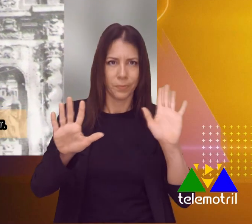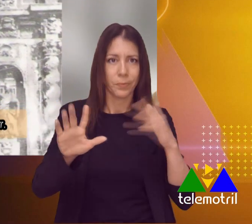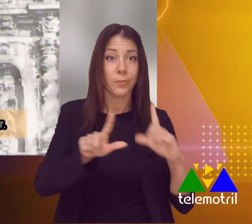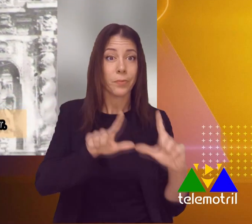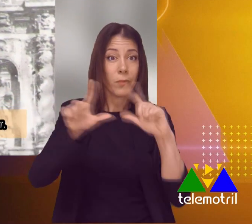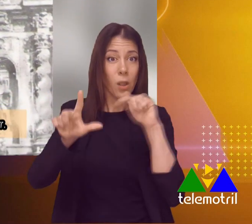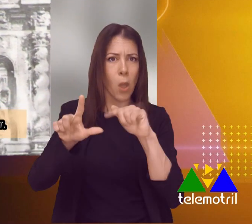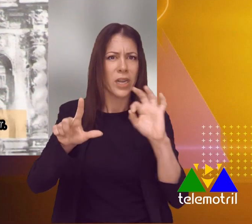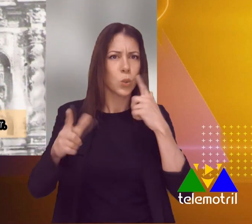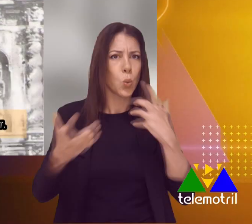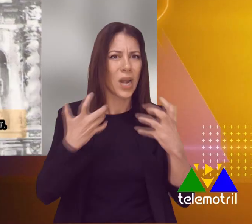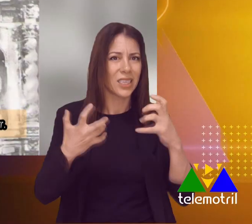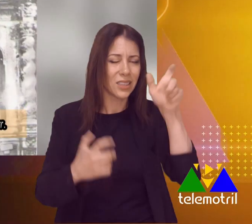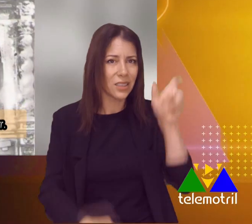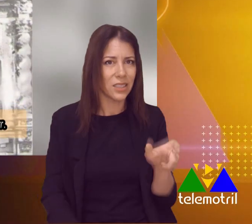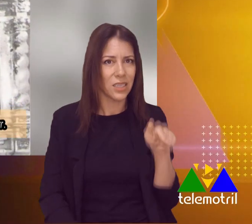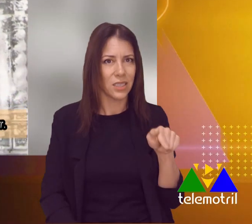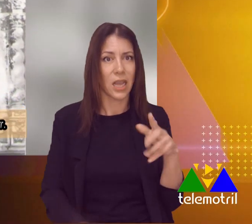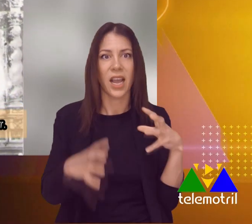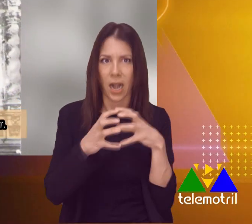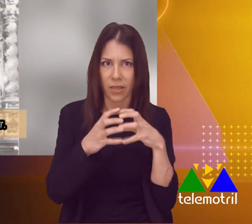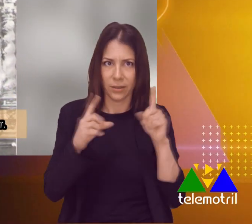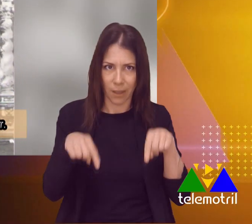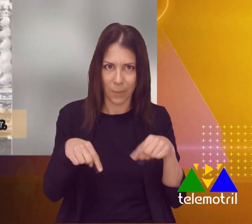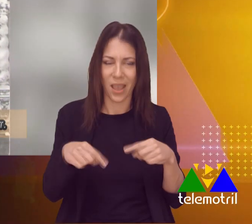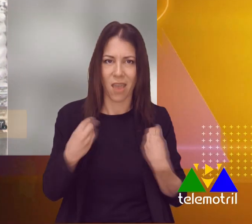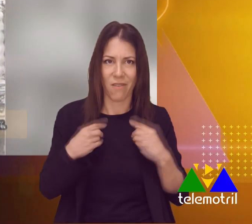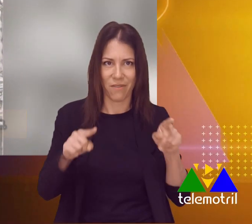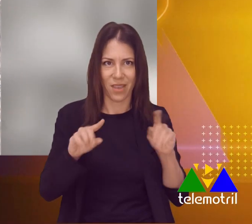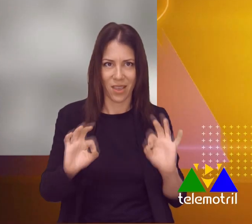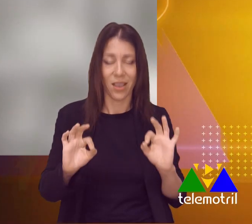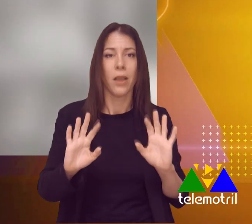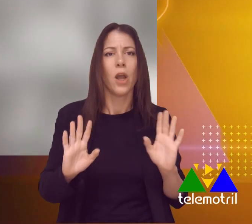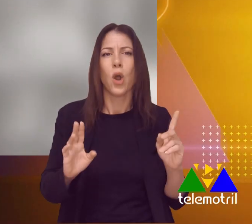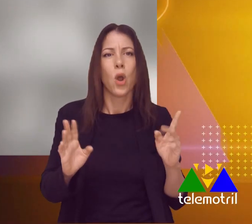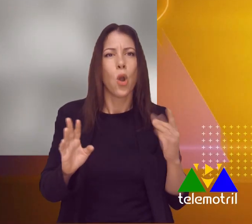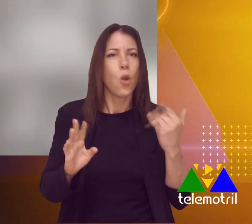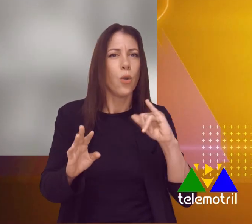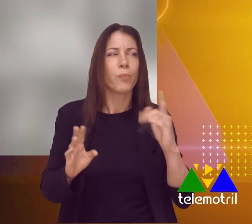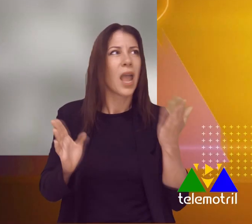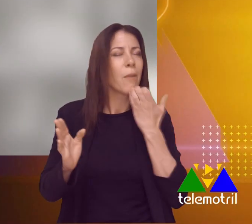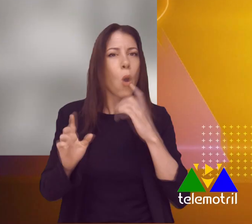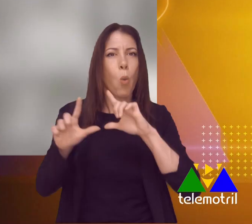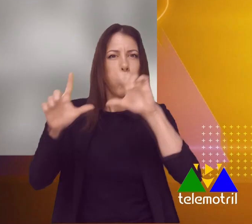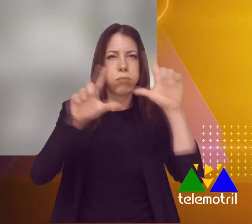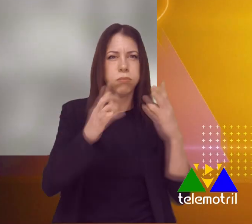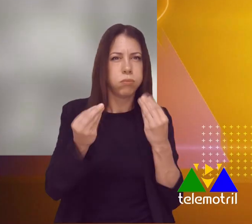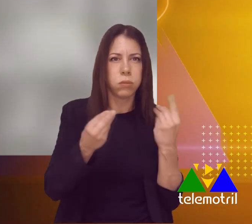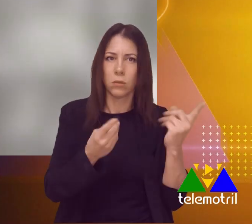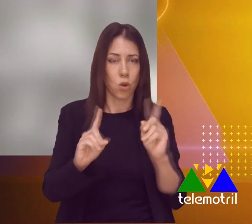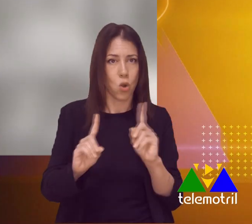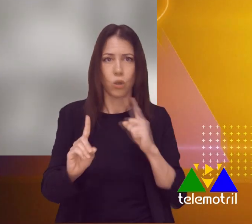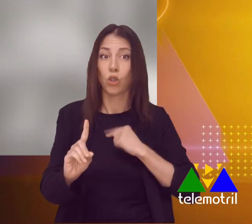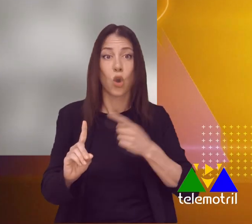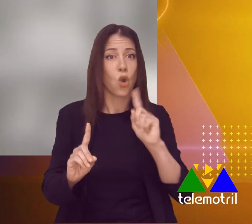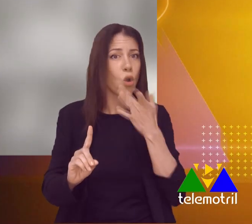es un artista, un retablista granadino también, no tiene mucha obra, o por lo menos yo no